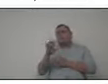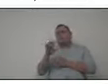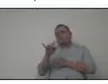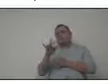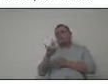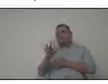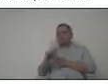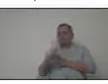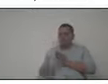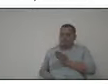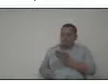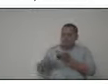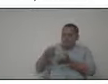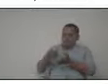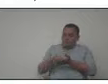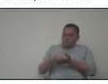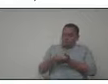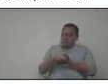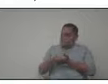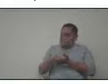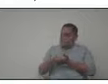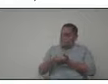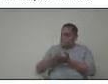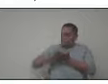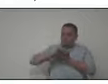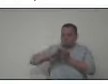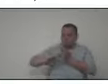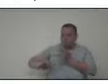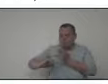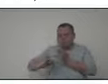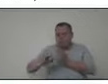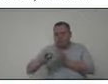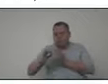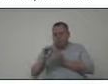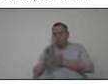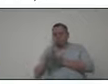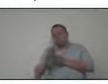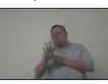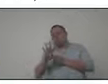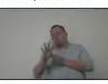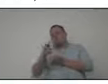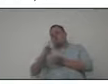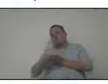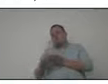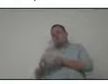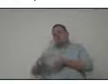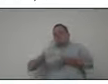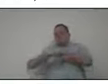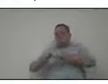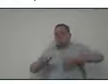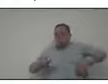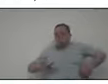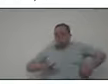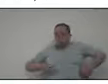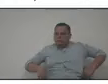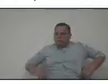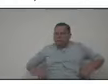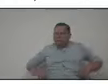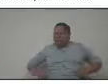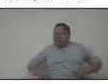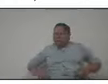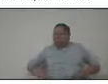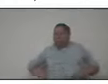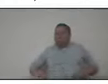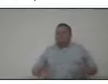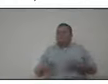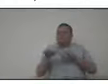que nosotros teníamos, nos gastábamos 24 pesos más por encima de ese peso. Hoy no, hoy